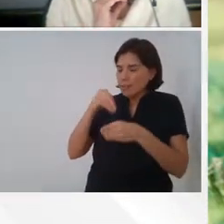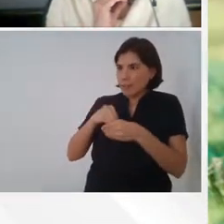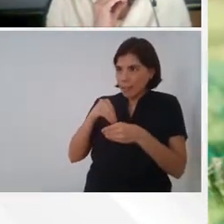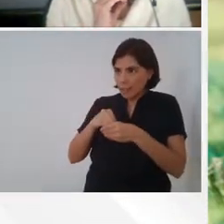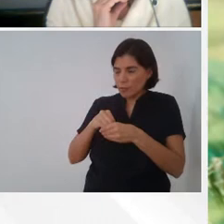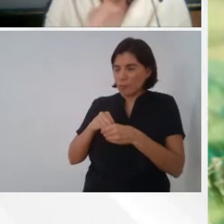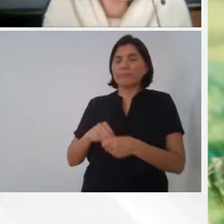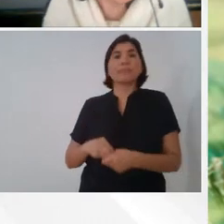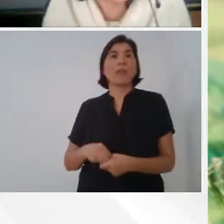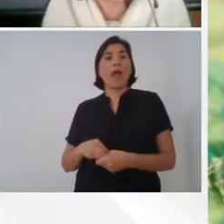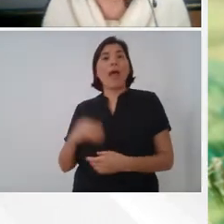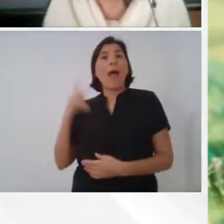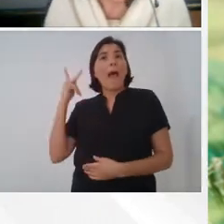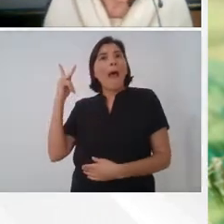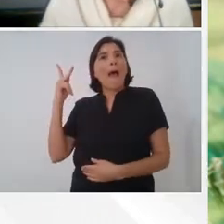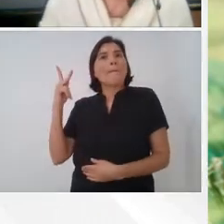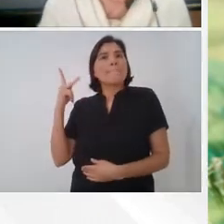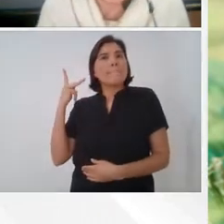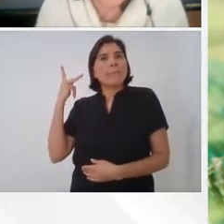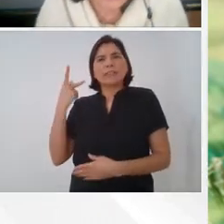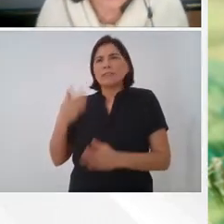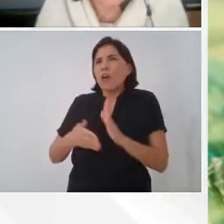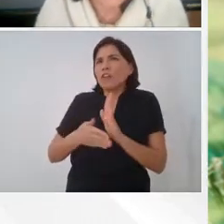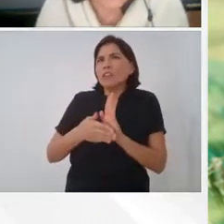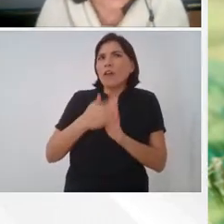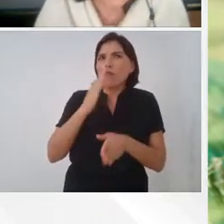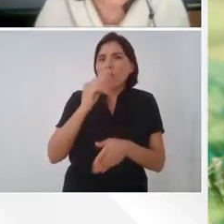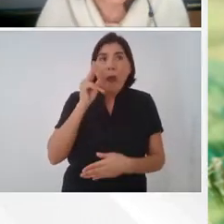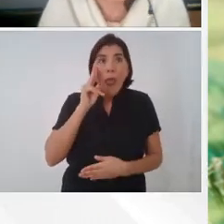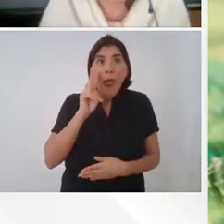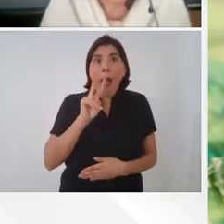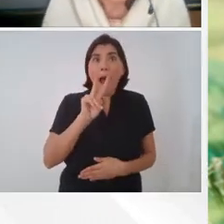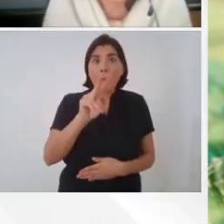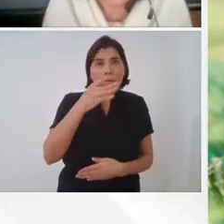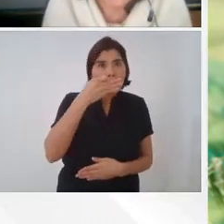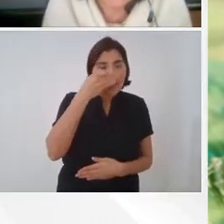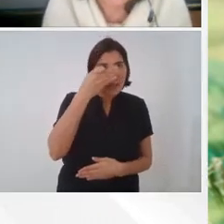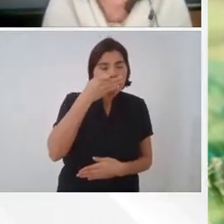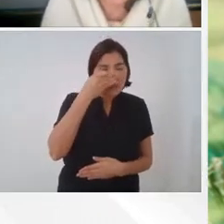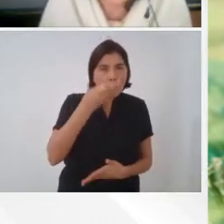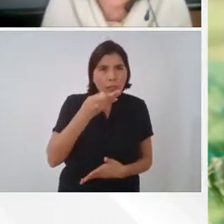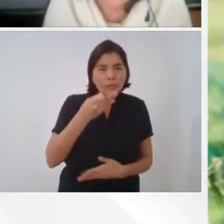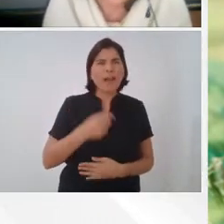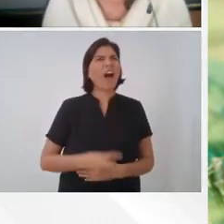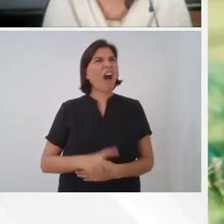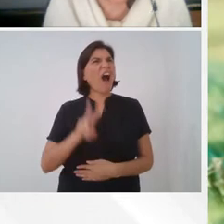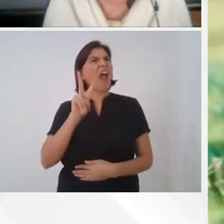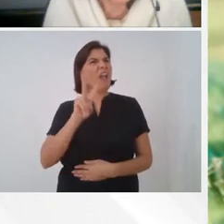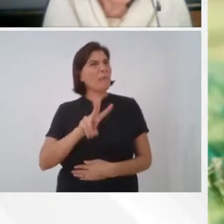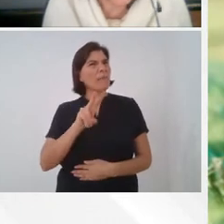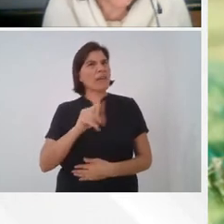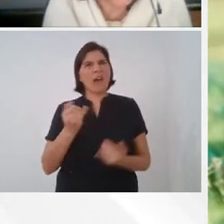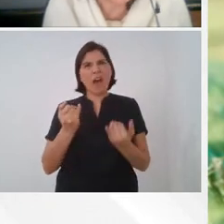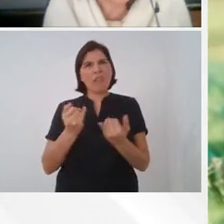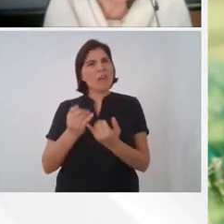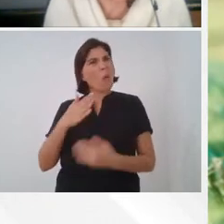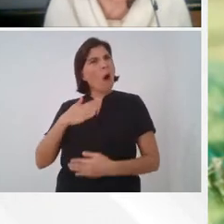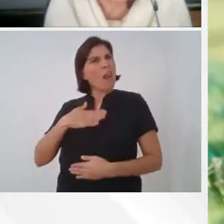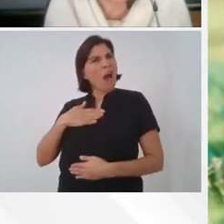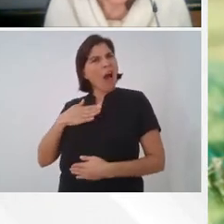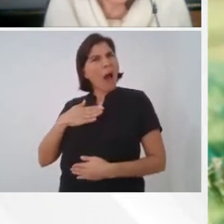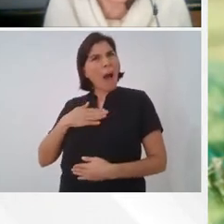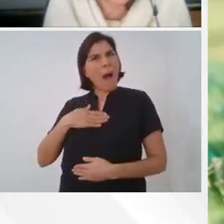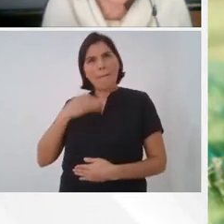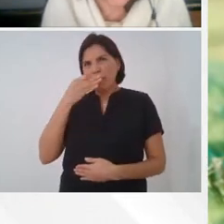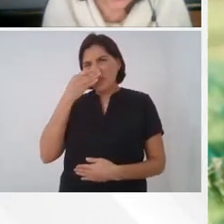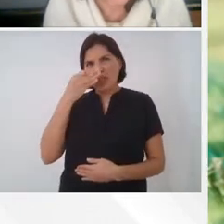ver las rosas. Y en efecto, no son nada parecidas a mi rosa. Todavía no son nada, les dijo. Nadie las ha